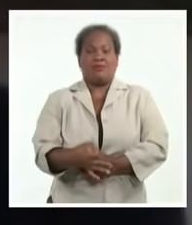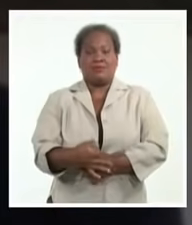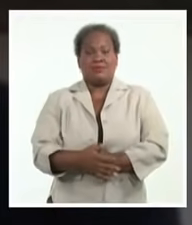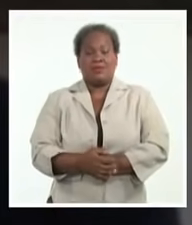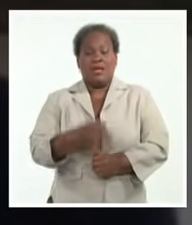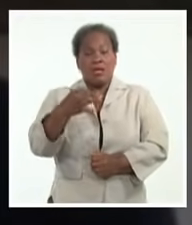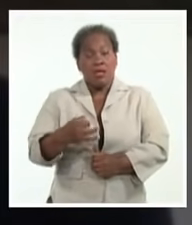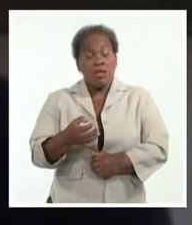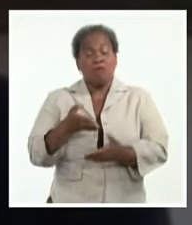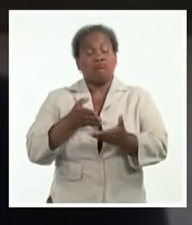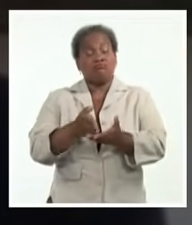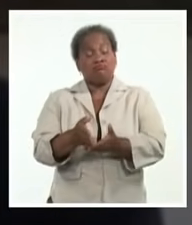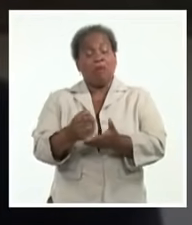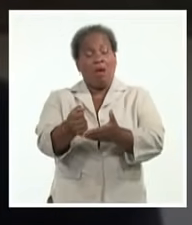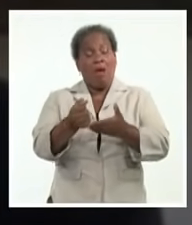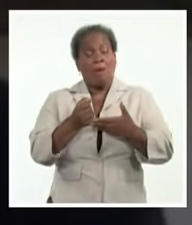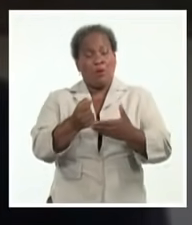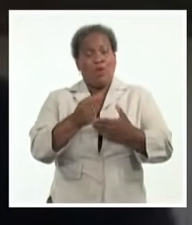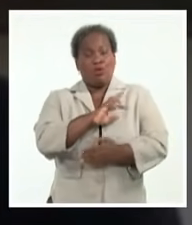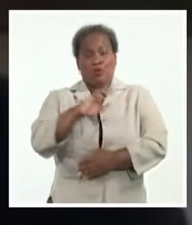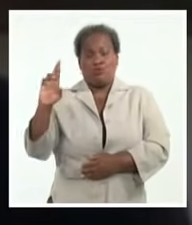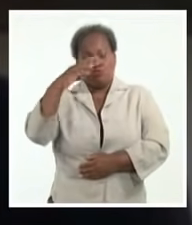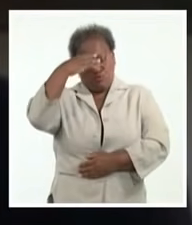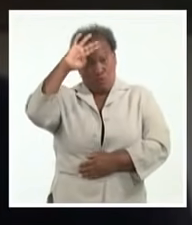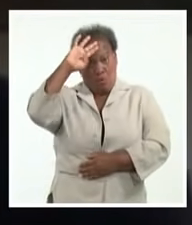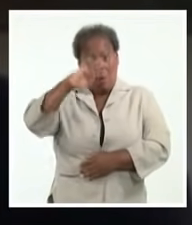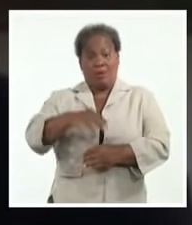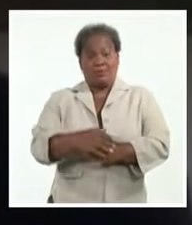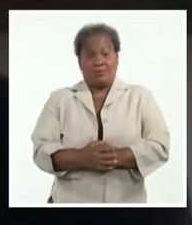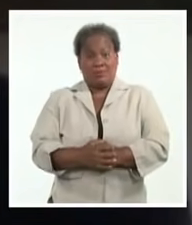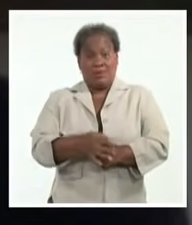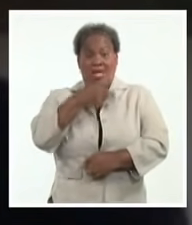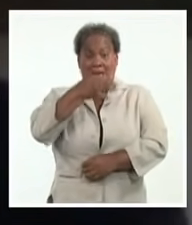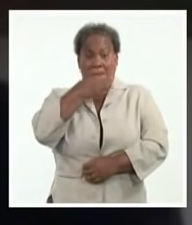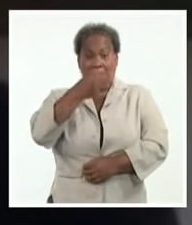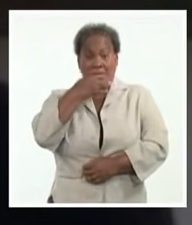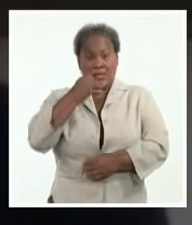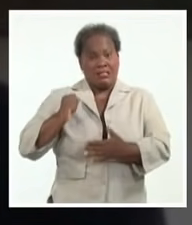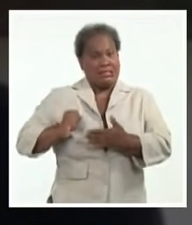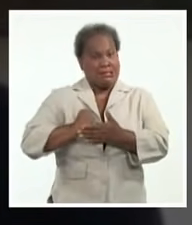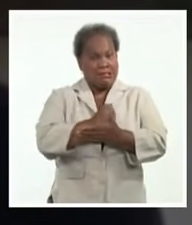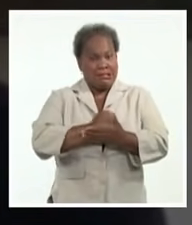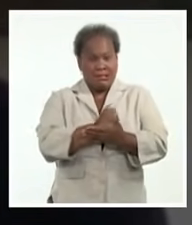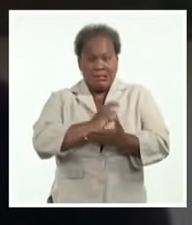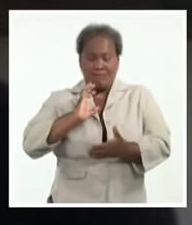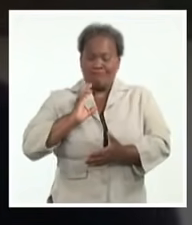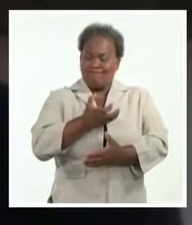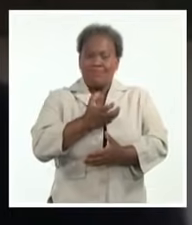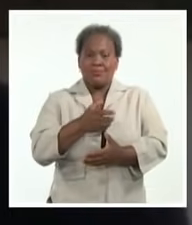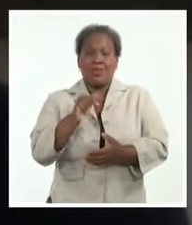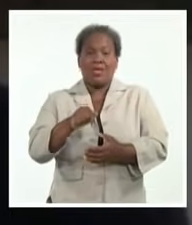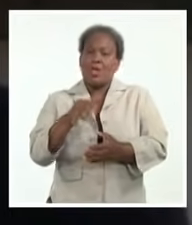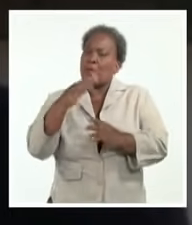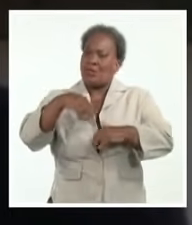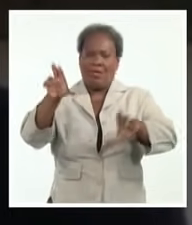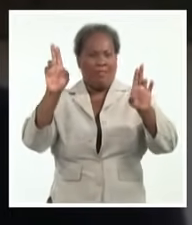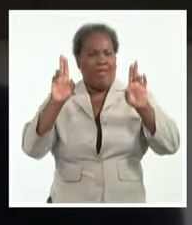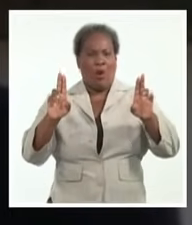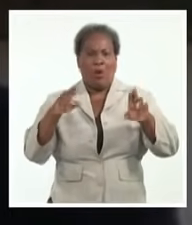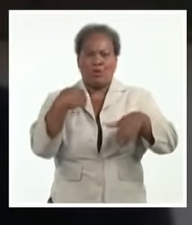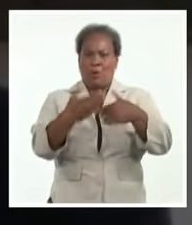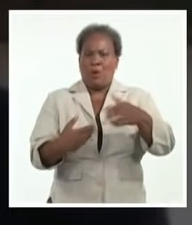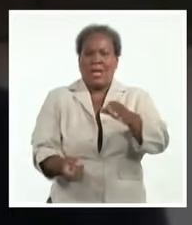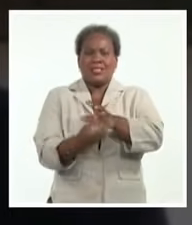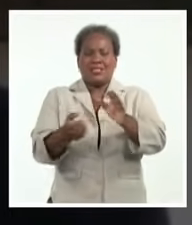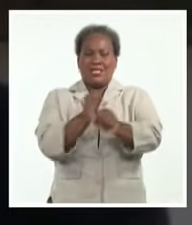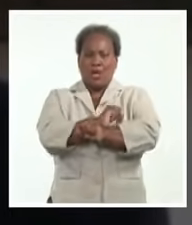siguen apoyando nuestra revolución y que han expresado su indignación y su condena a este acto terrorista